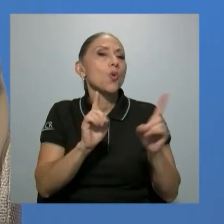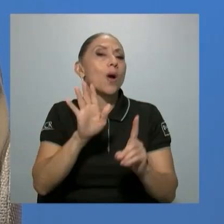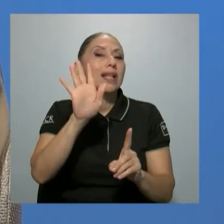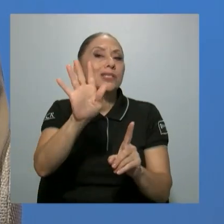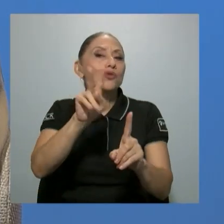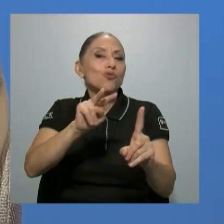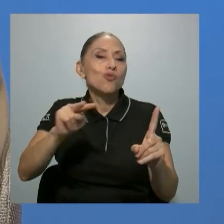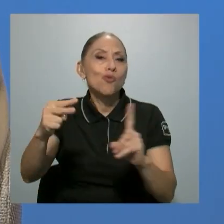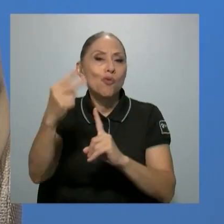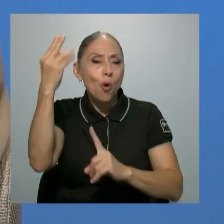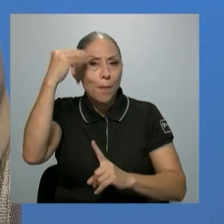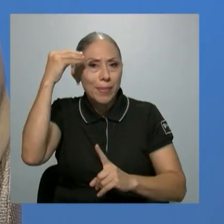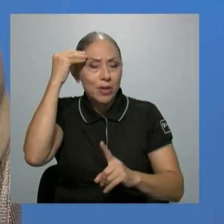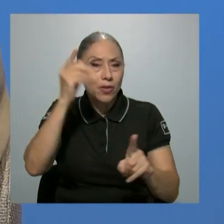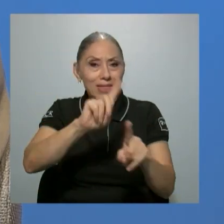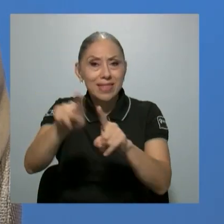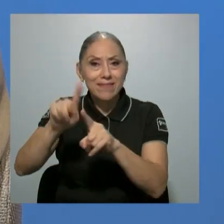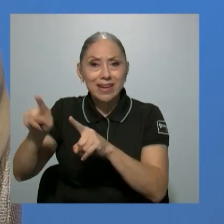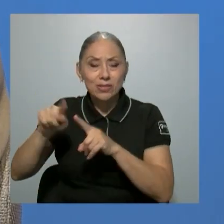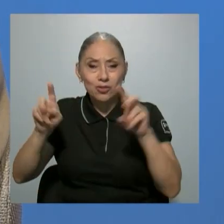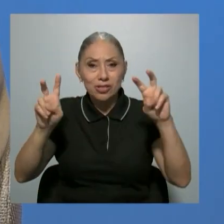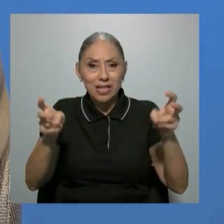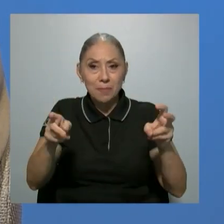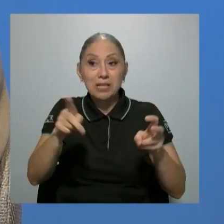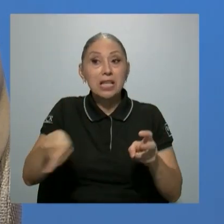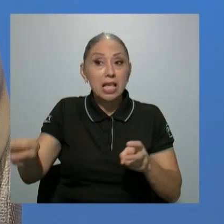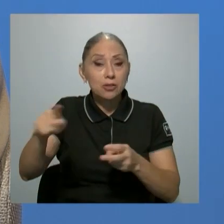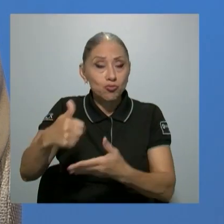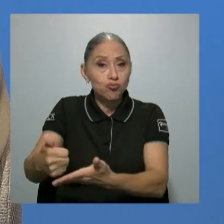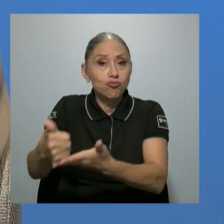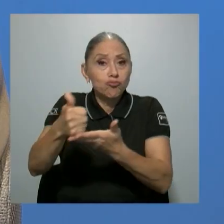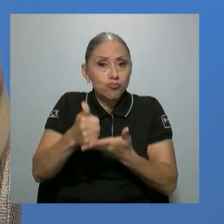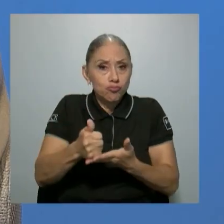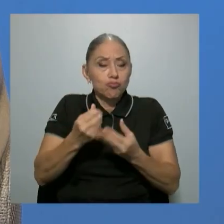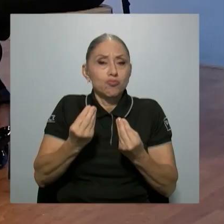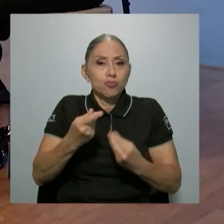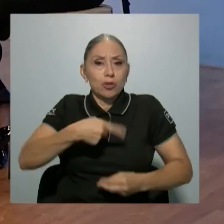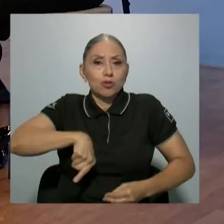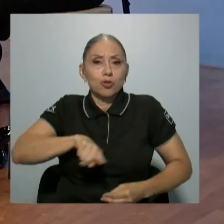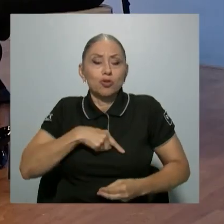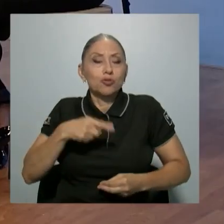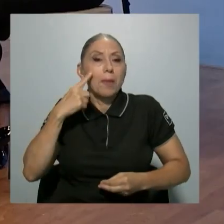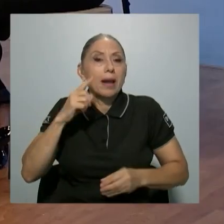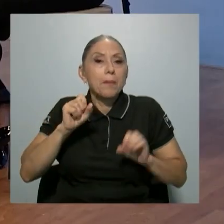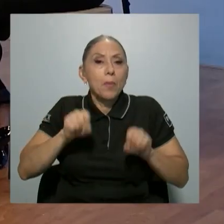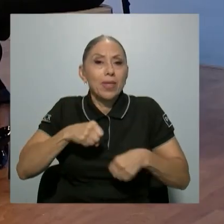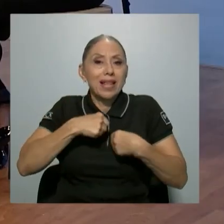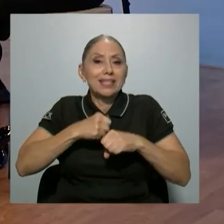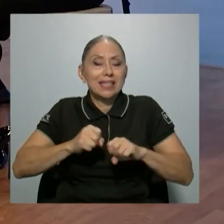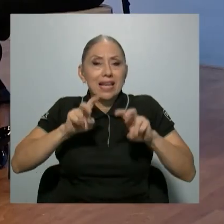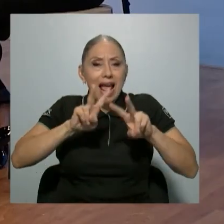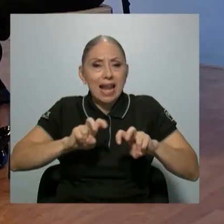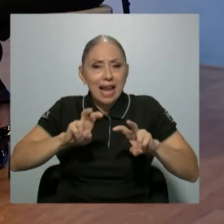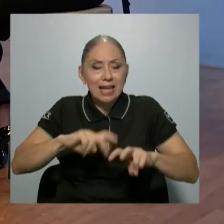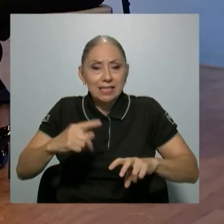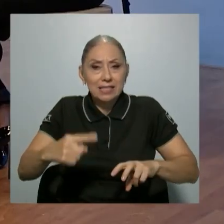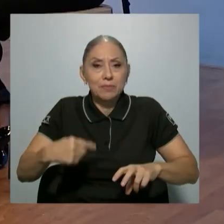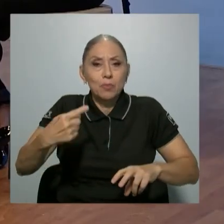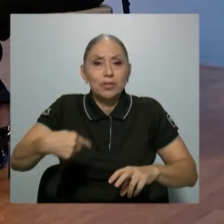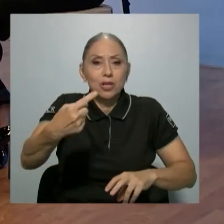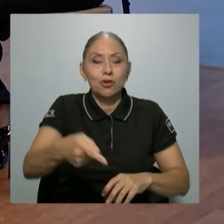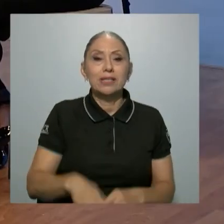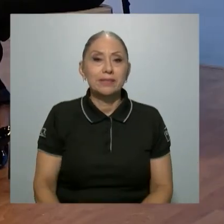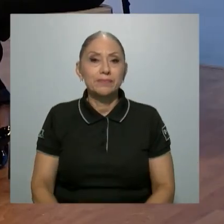nosotros información para análisis posteriores. Pues felicitarla por el